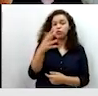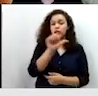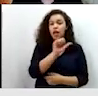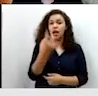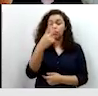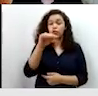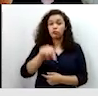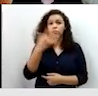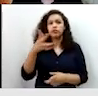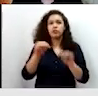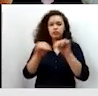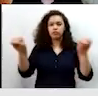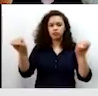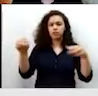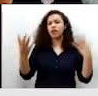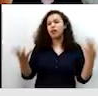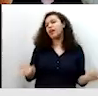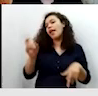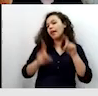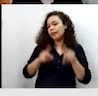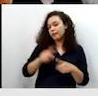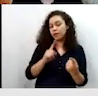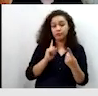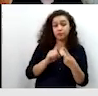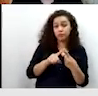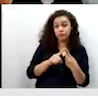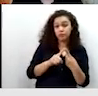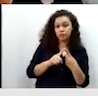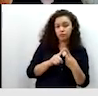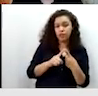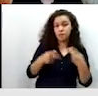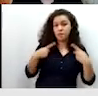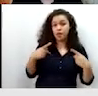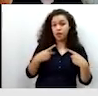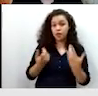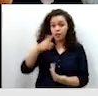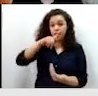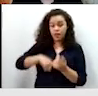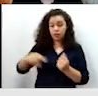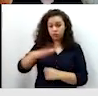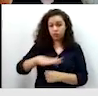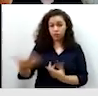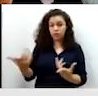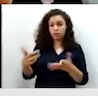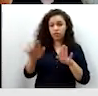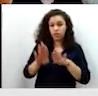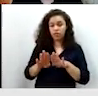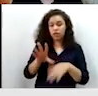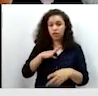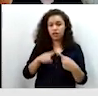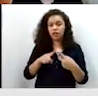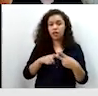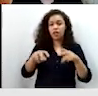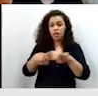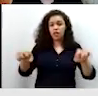2.5 metros. Aquí va a depender, cuántas personas estén en ese espacio cerrado, si tienen equipos de